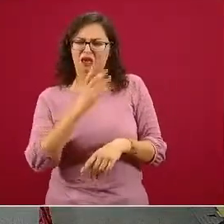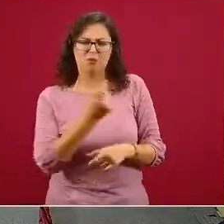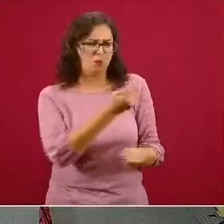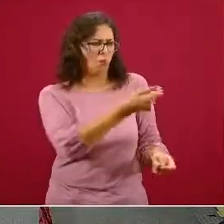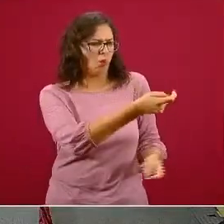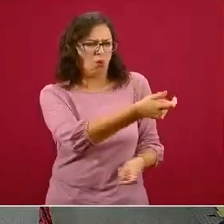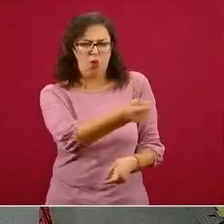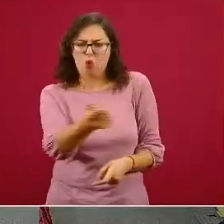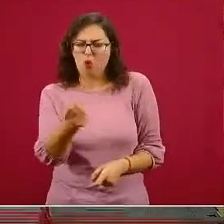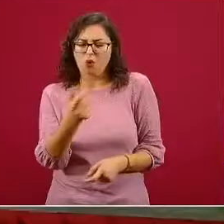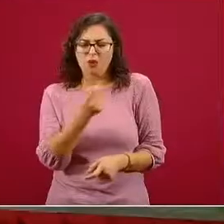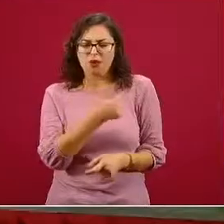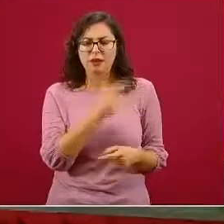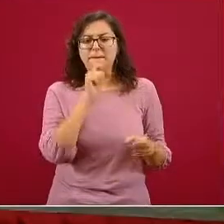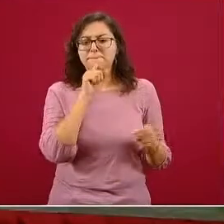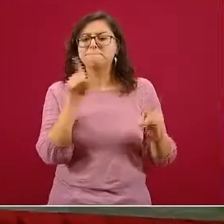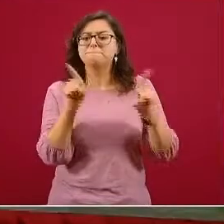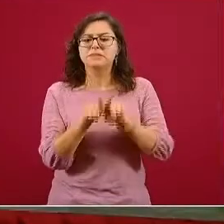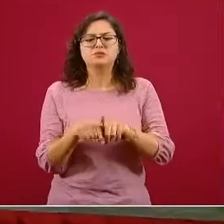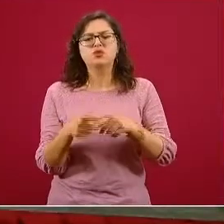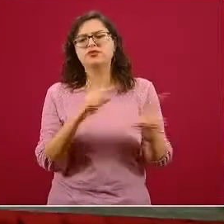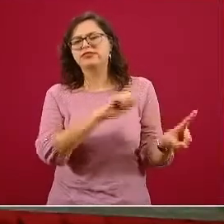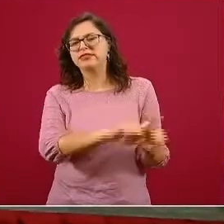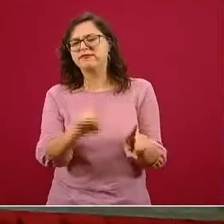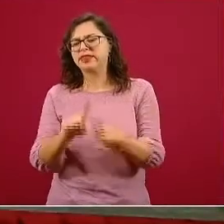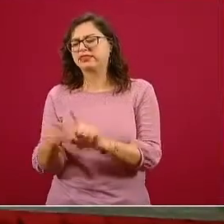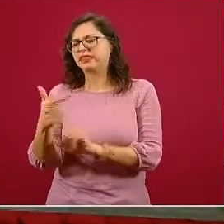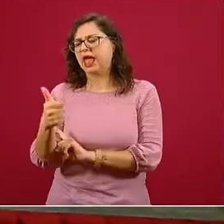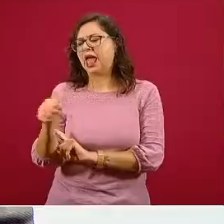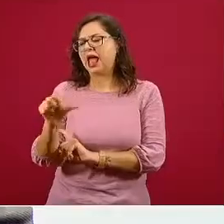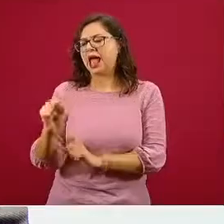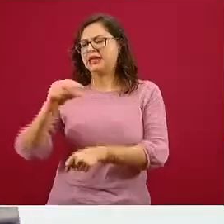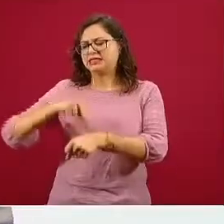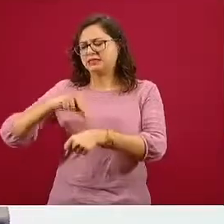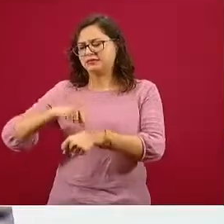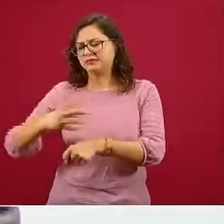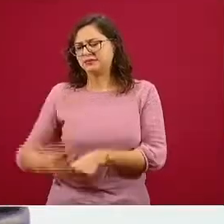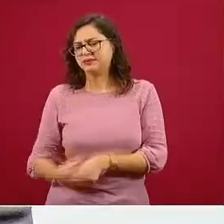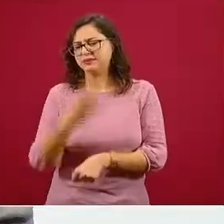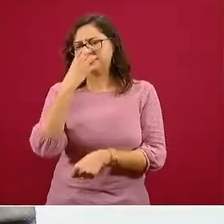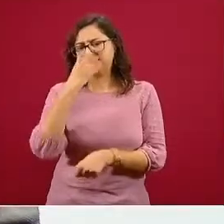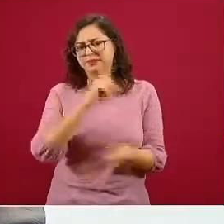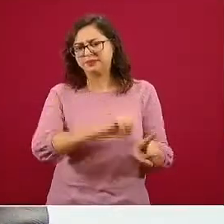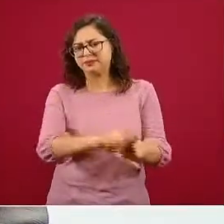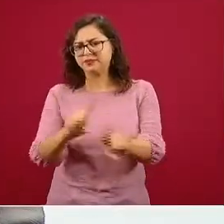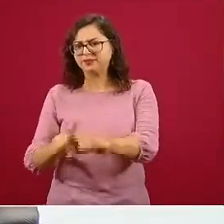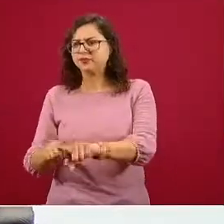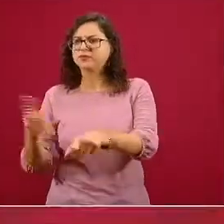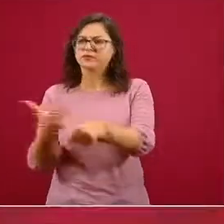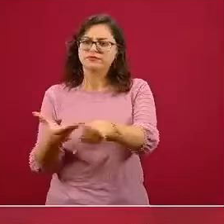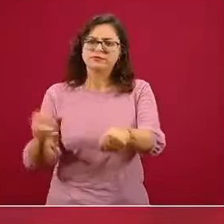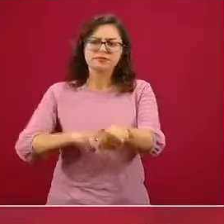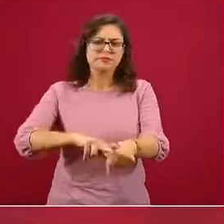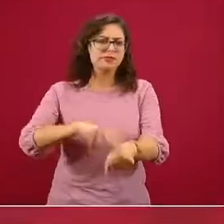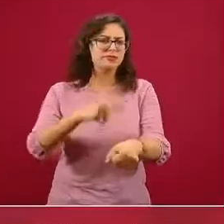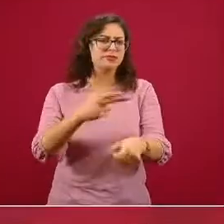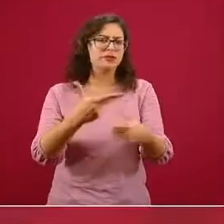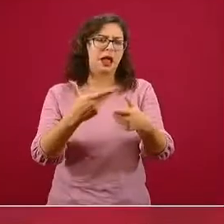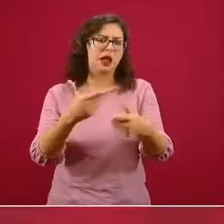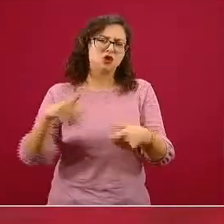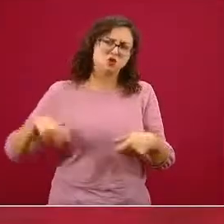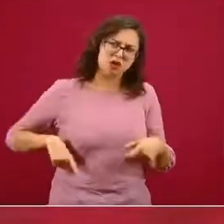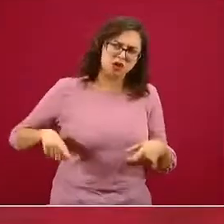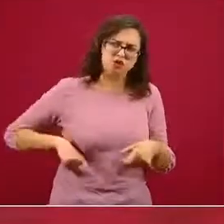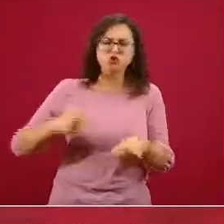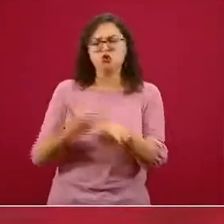llamamos técnicamente gases medicinales, tanto para el abasto de los hospitales privados y públicos como